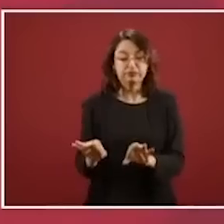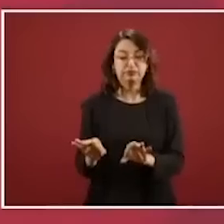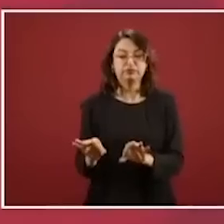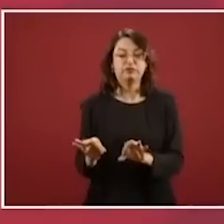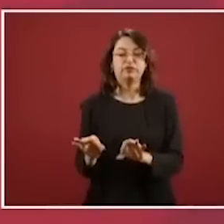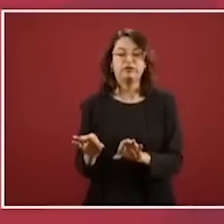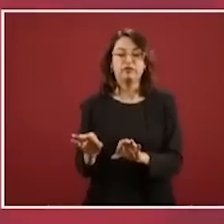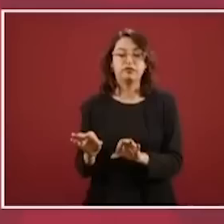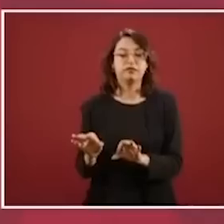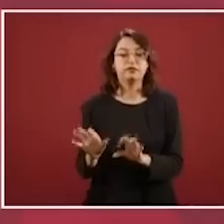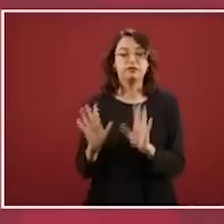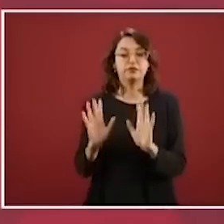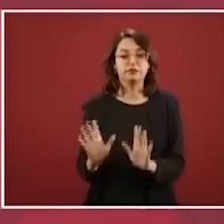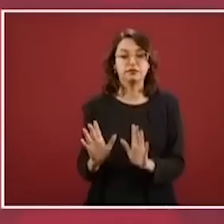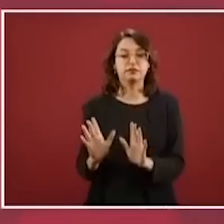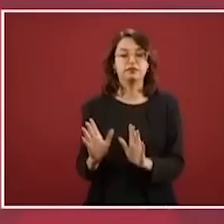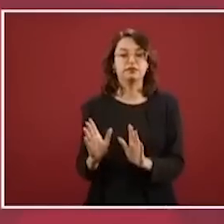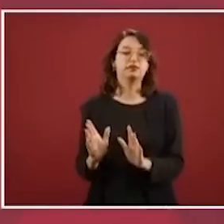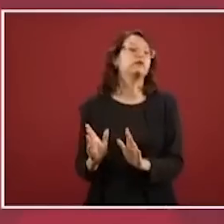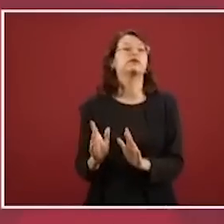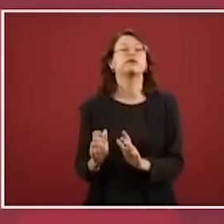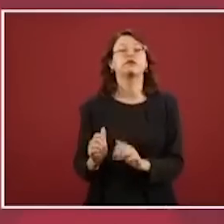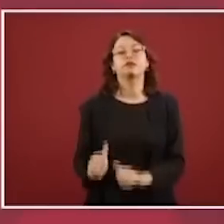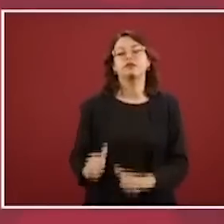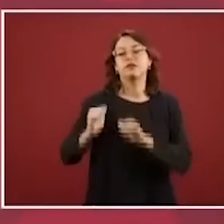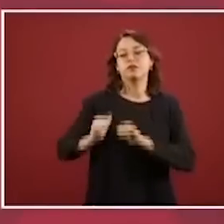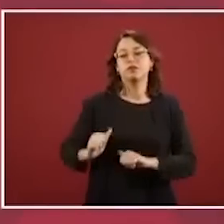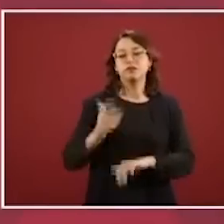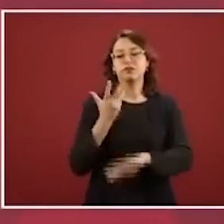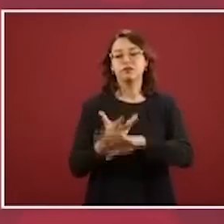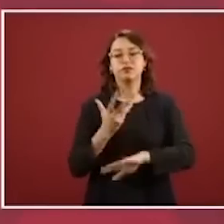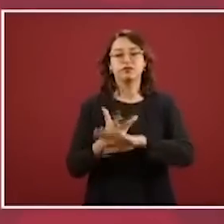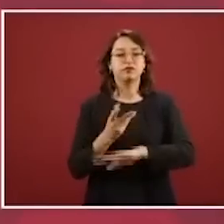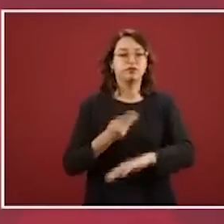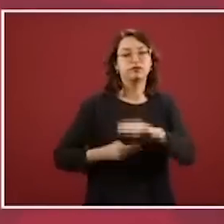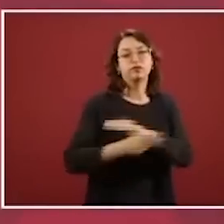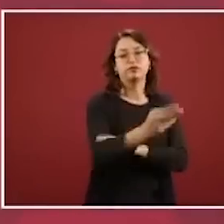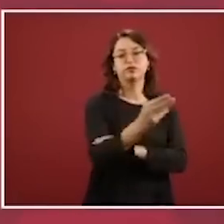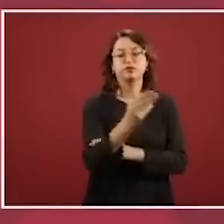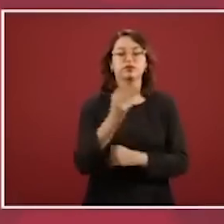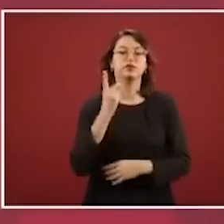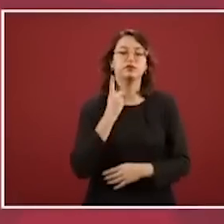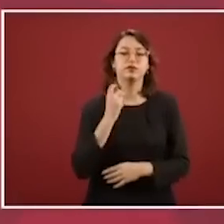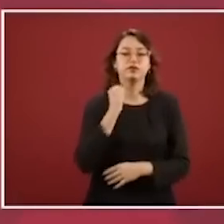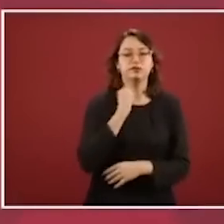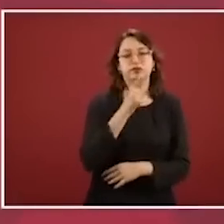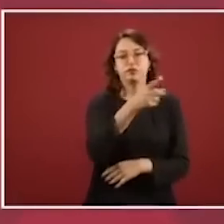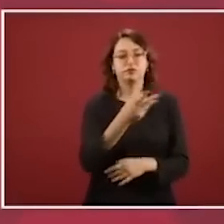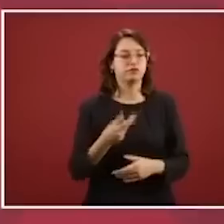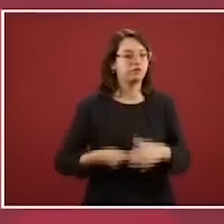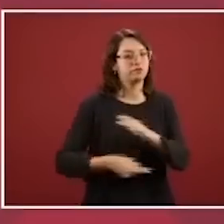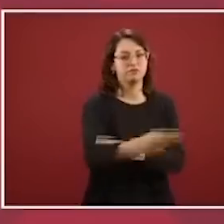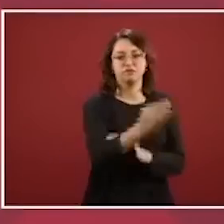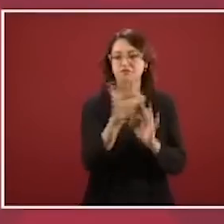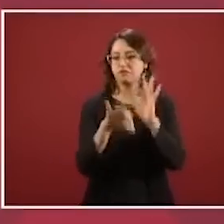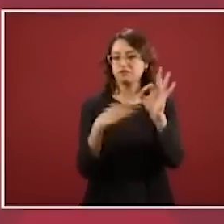se ha llevado por parte de las autoridades norteamericanas ante su Congreso. Bueno, pero entonces, ¿cuál es el debate?